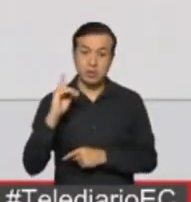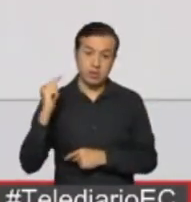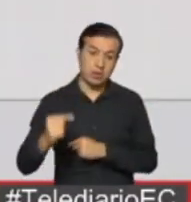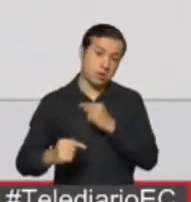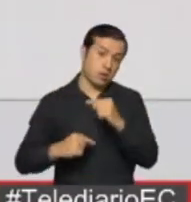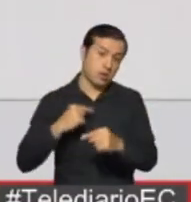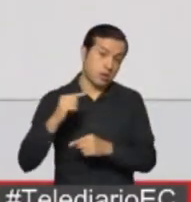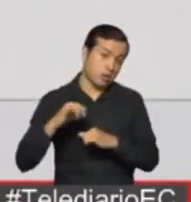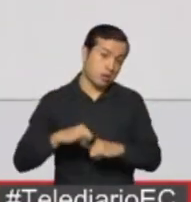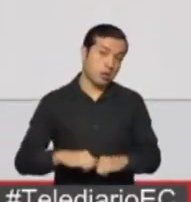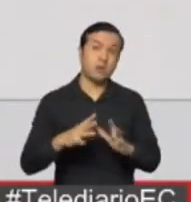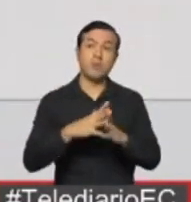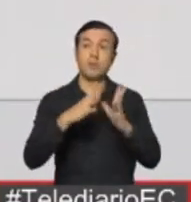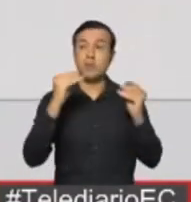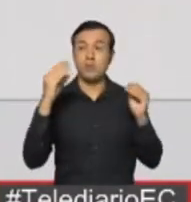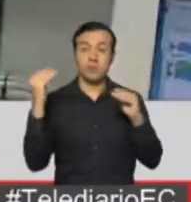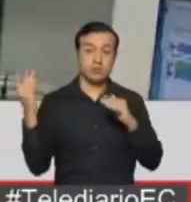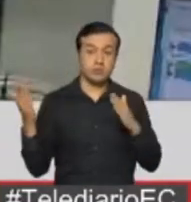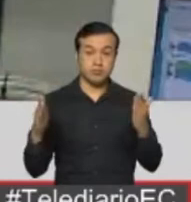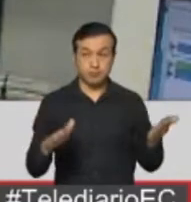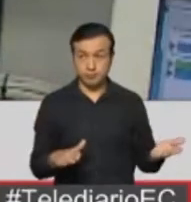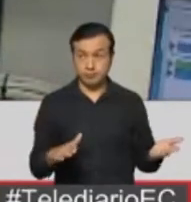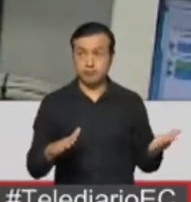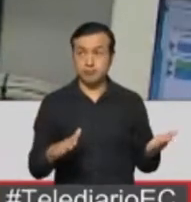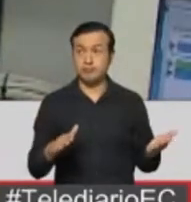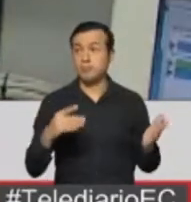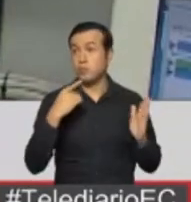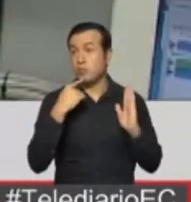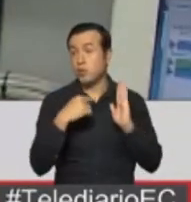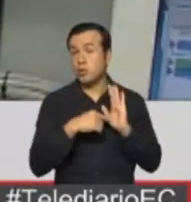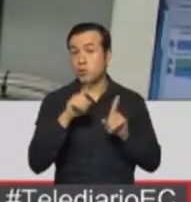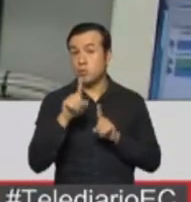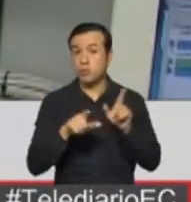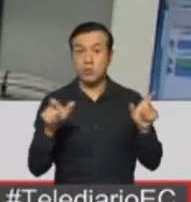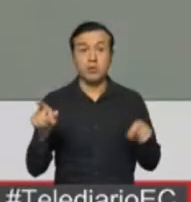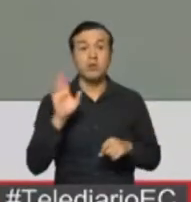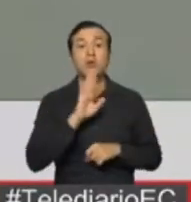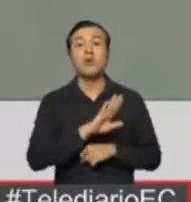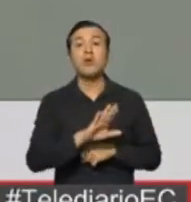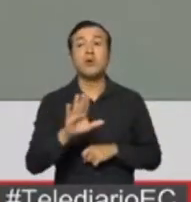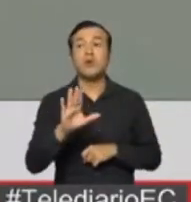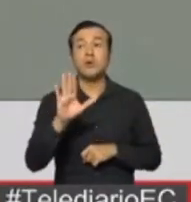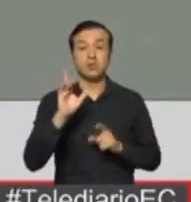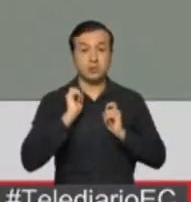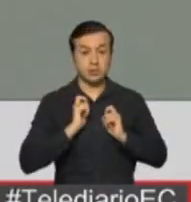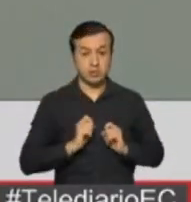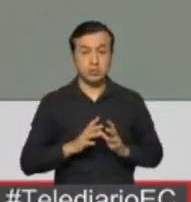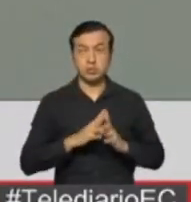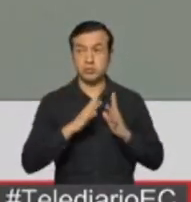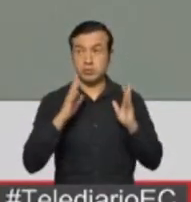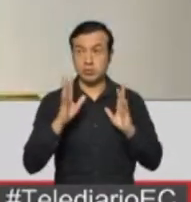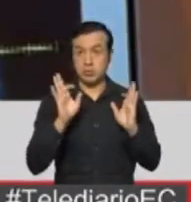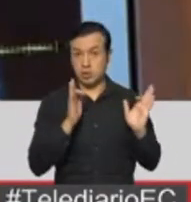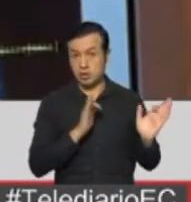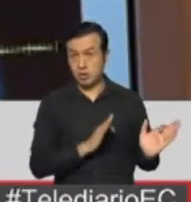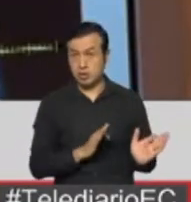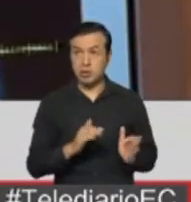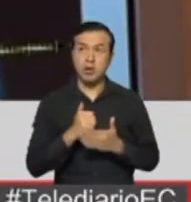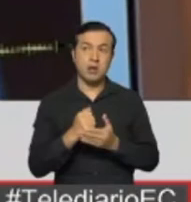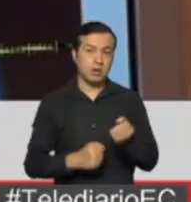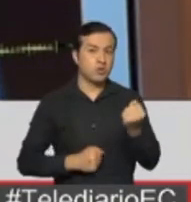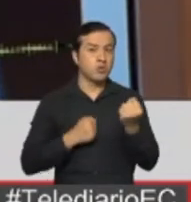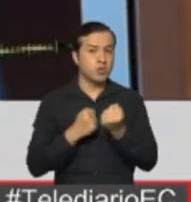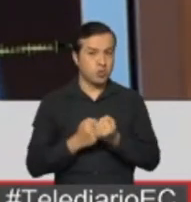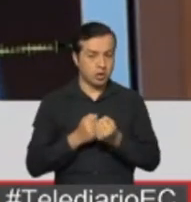como la cantidad de muertes que produce en los casos de cáncer avanzado la efectividad de la inmunoterapia permite